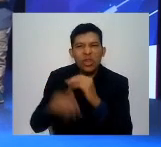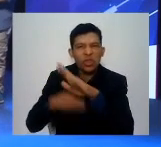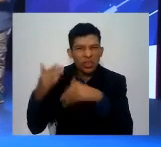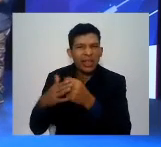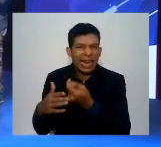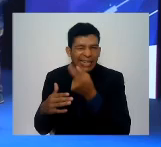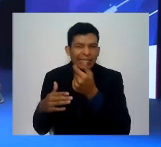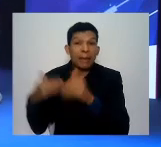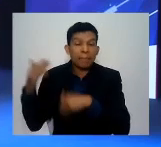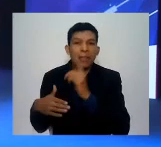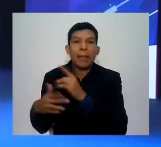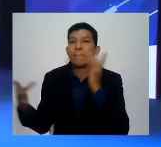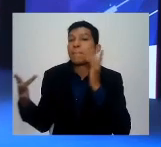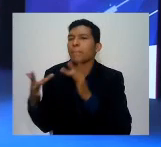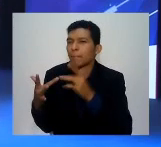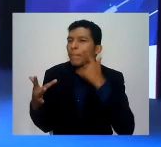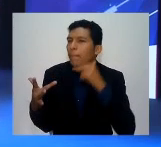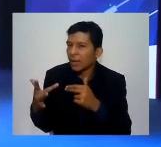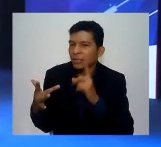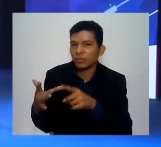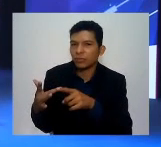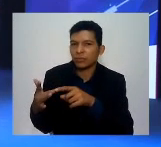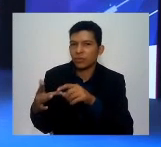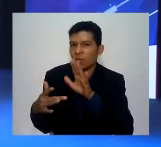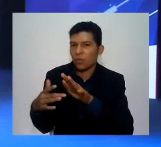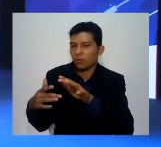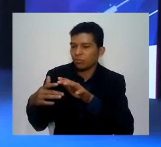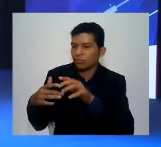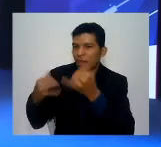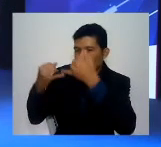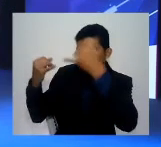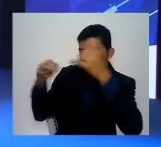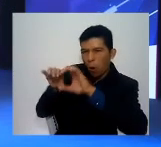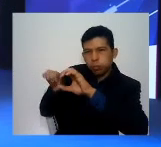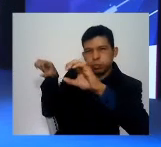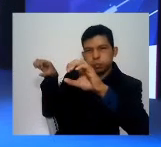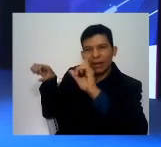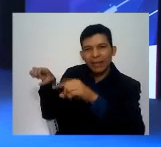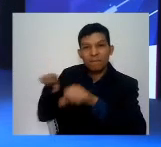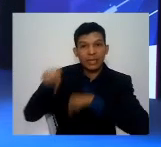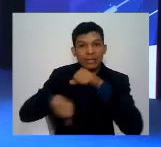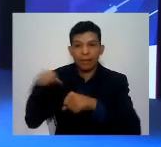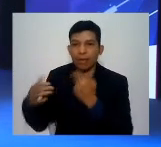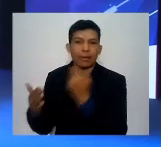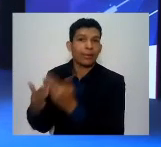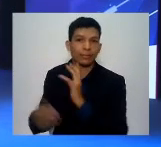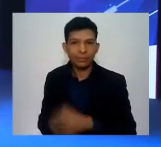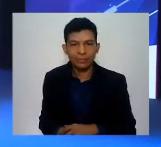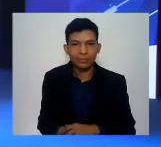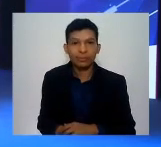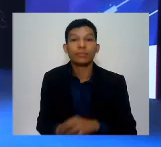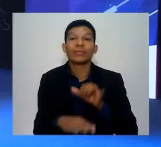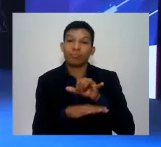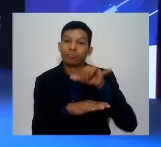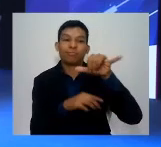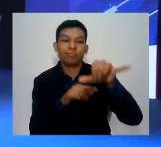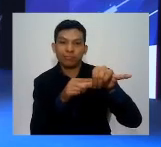en la montaña, digamos, en terreno destapado, pues tienen un